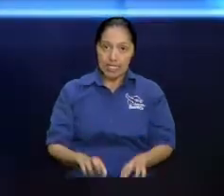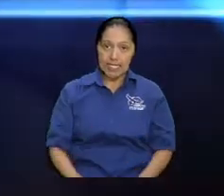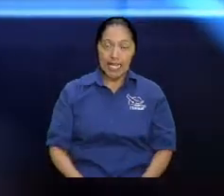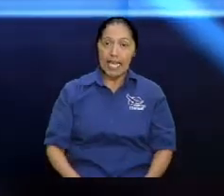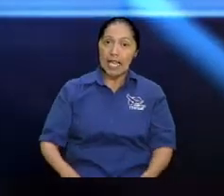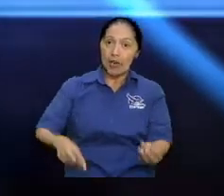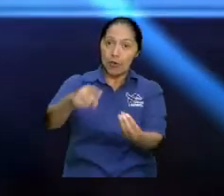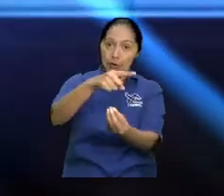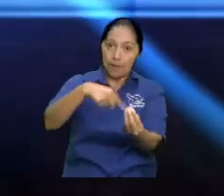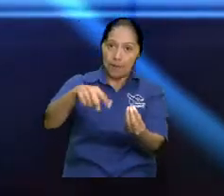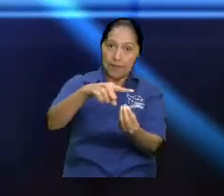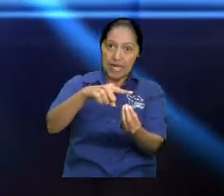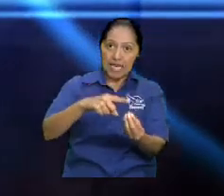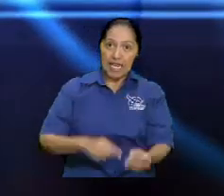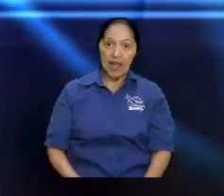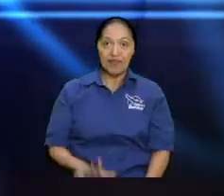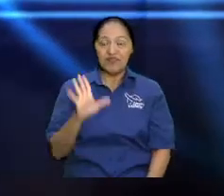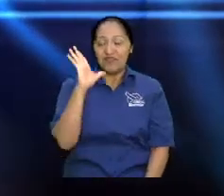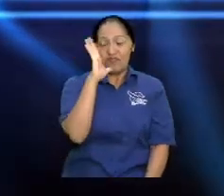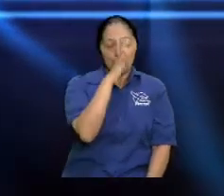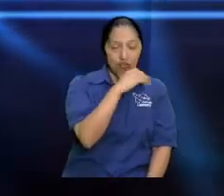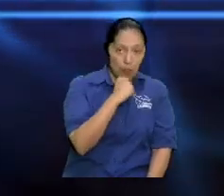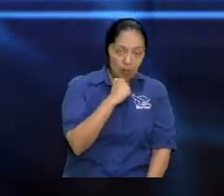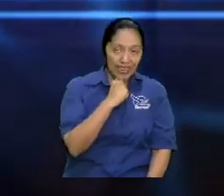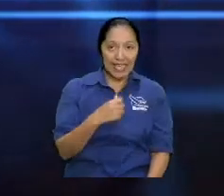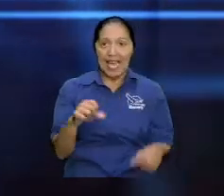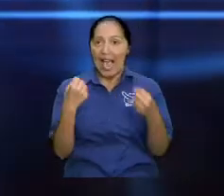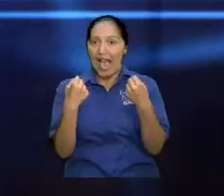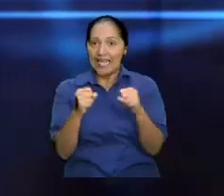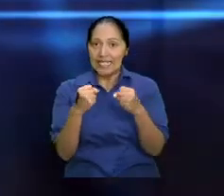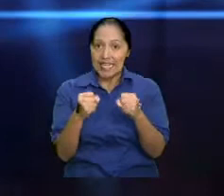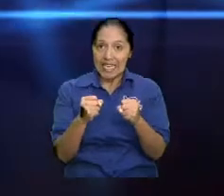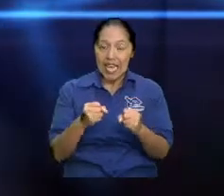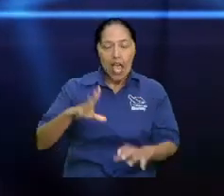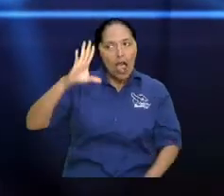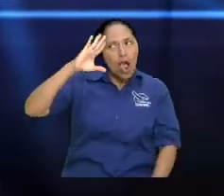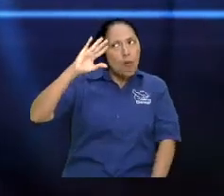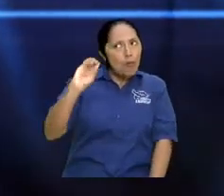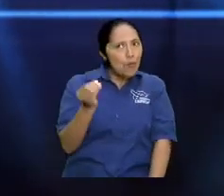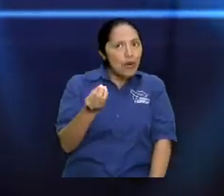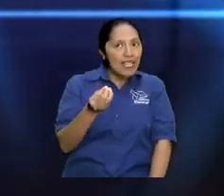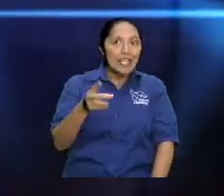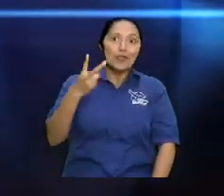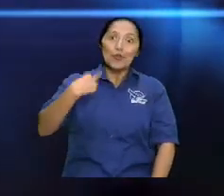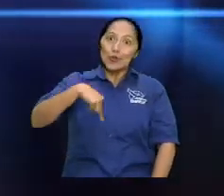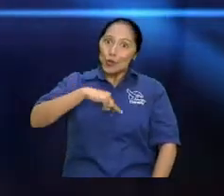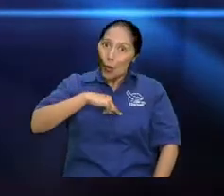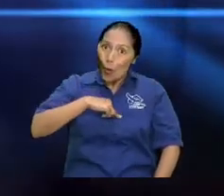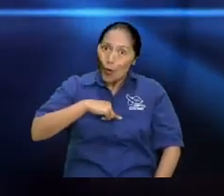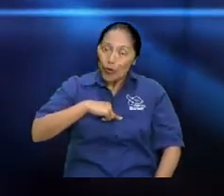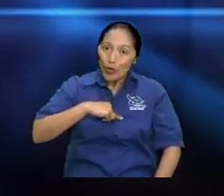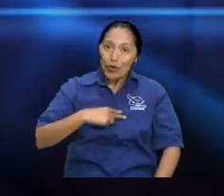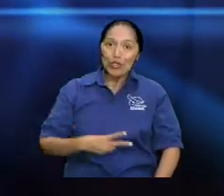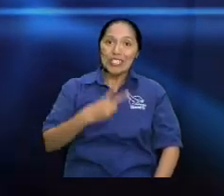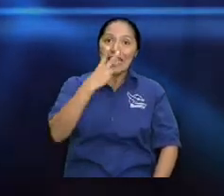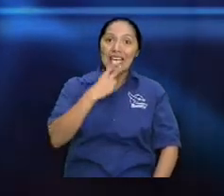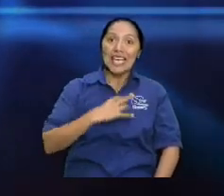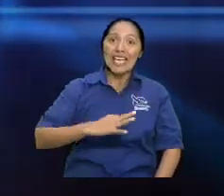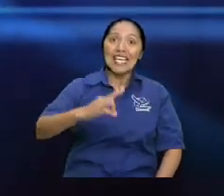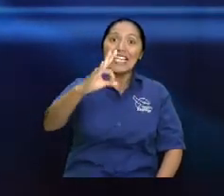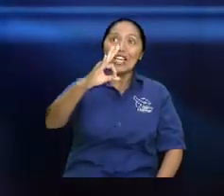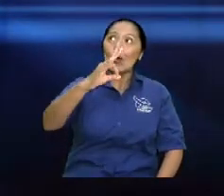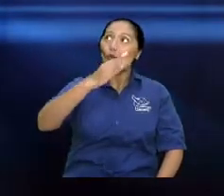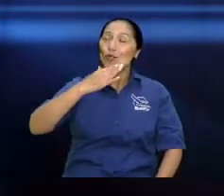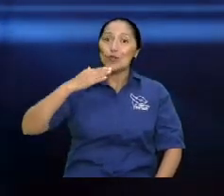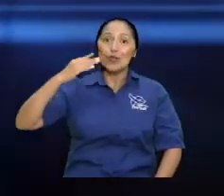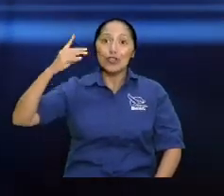de los pollos, sino que porque somos hijos de Dios, ¿verdad? Y el Señor en nosotros hace todas las cosas.